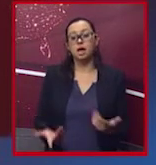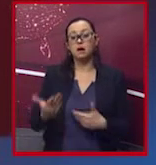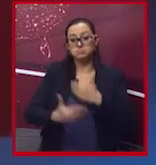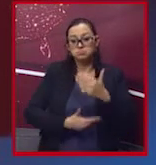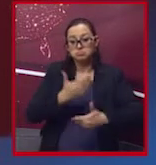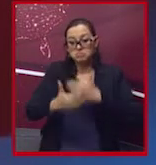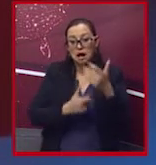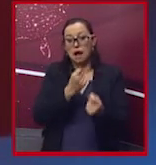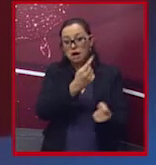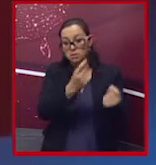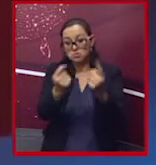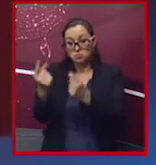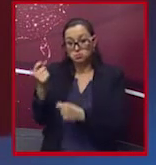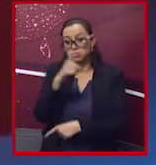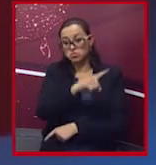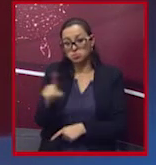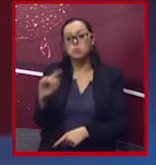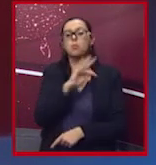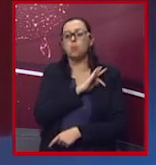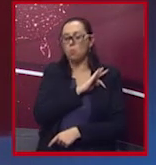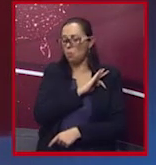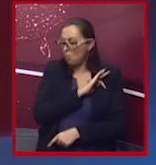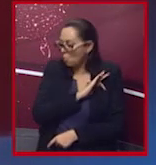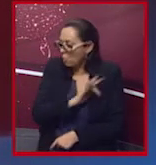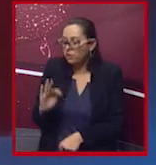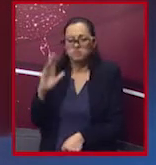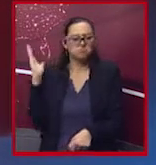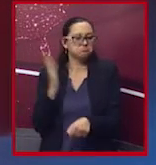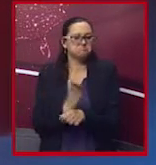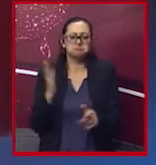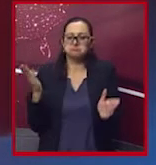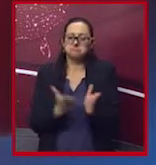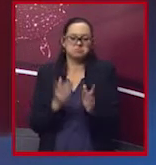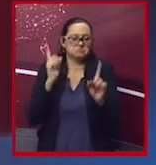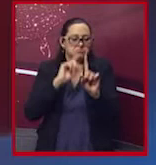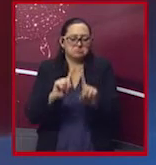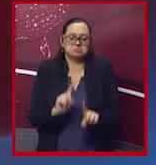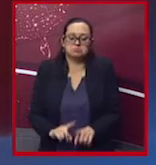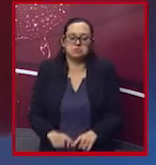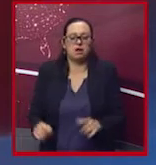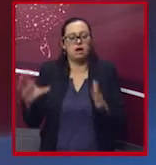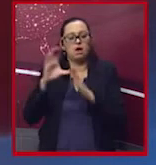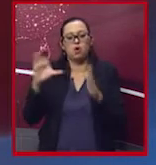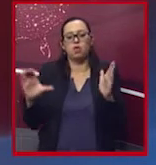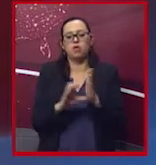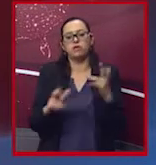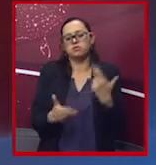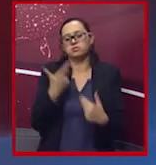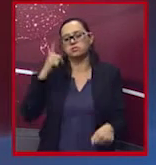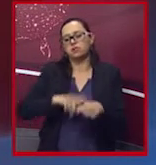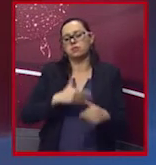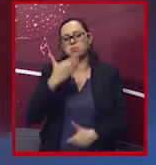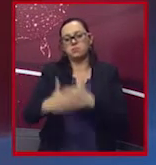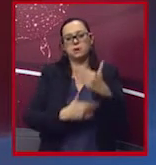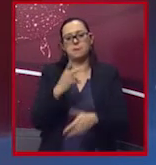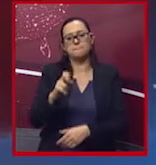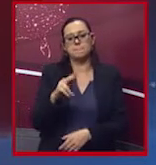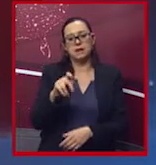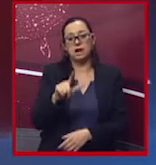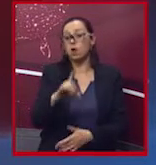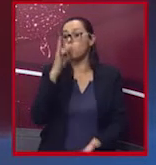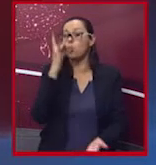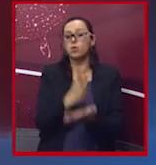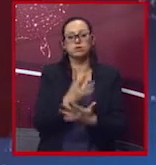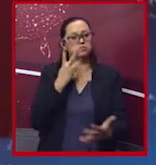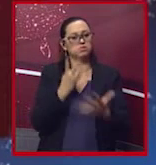de los servidores públicos, se le podrá imponer cualesquiera de las medidas cautelares que señala el Código Nacional de Procedimientos Penales, salvo la prisión